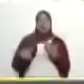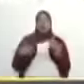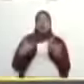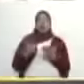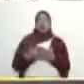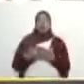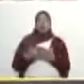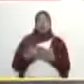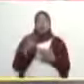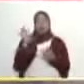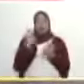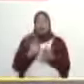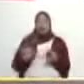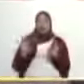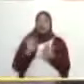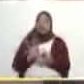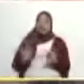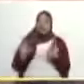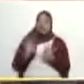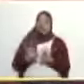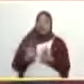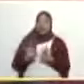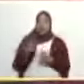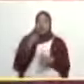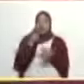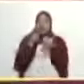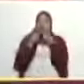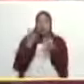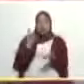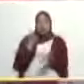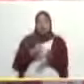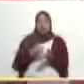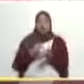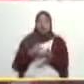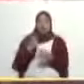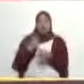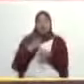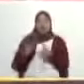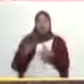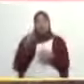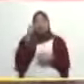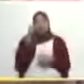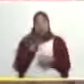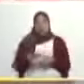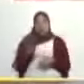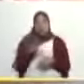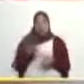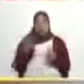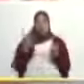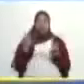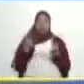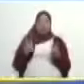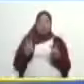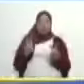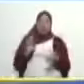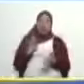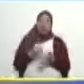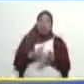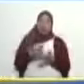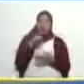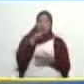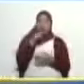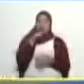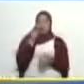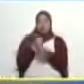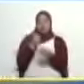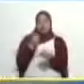un consenso nacional. El primer consenso nacional es la edificación de un nuevo modelo económico, pero que ese modelo económico